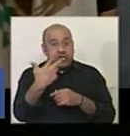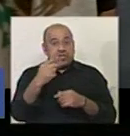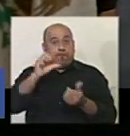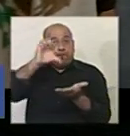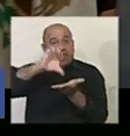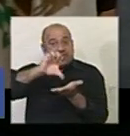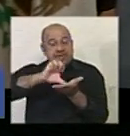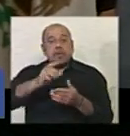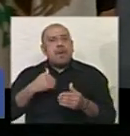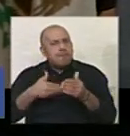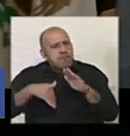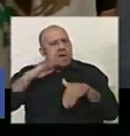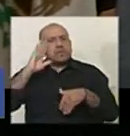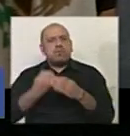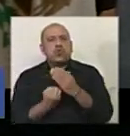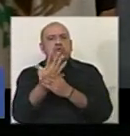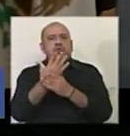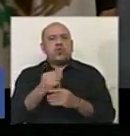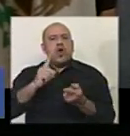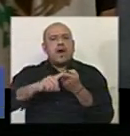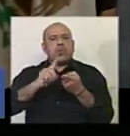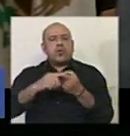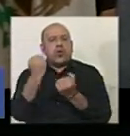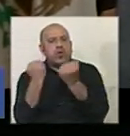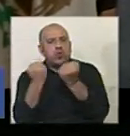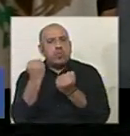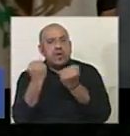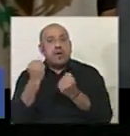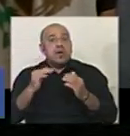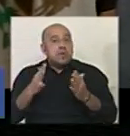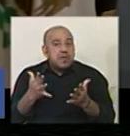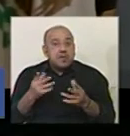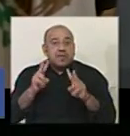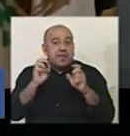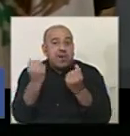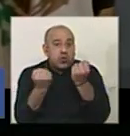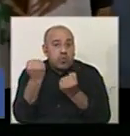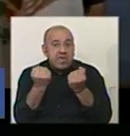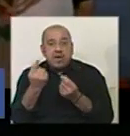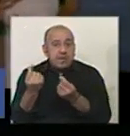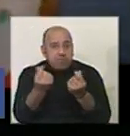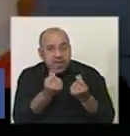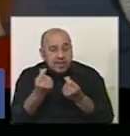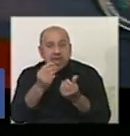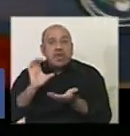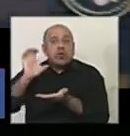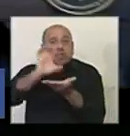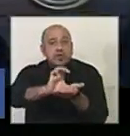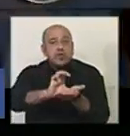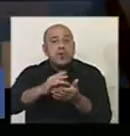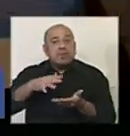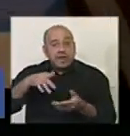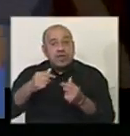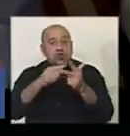TLCAN, alcanzando un acuerdo comercial que brinda certidumbre al comercio y a las inversiones, haciendo el comercio regional